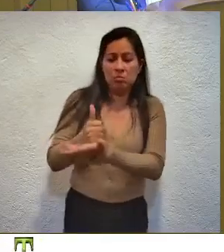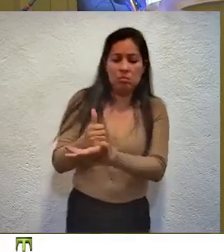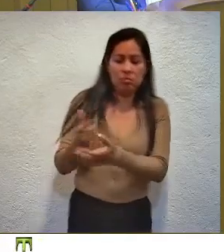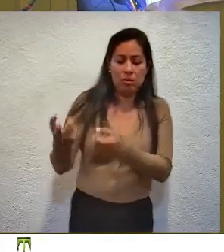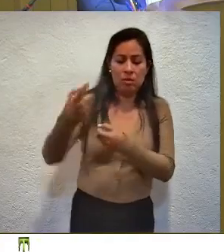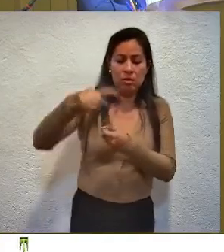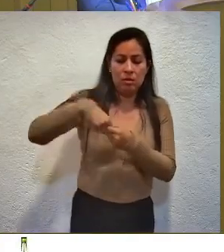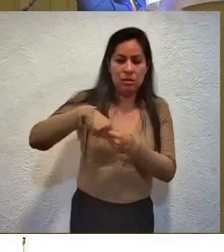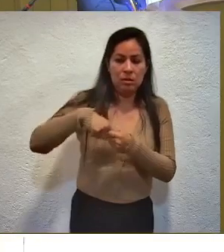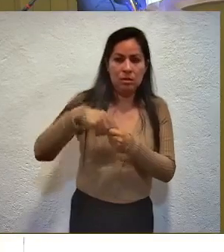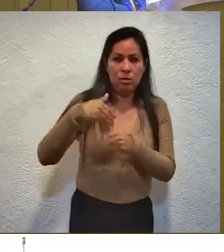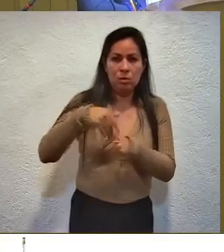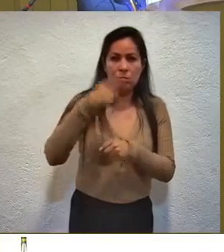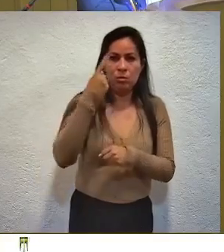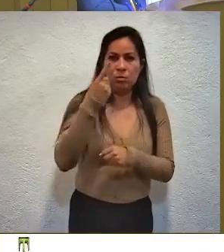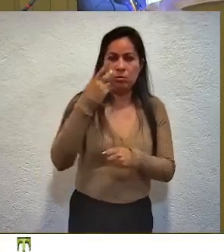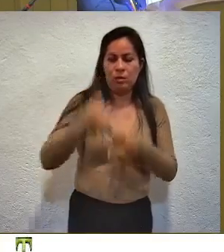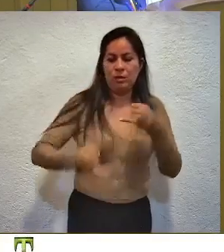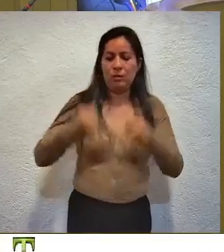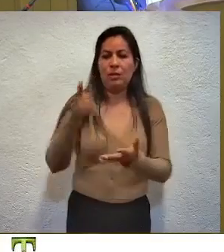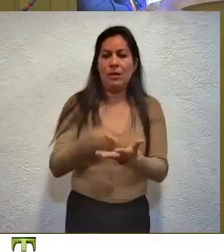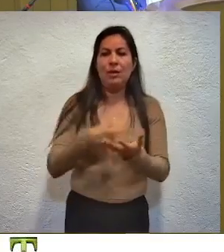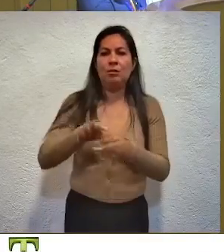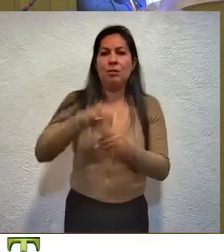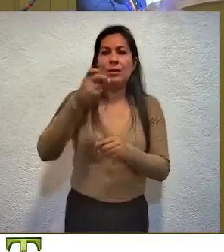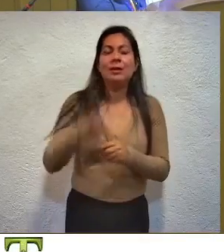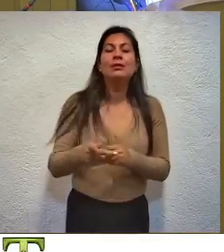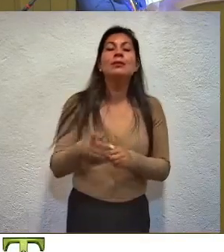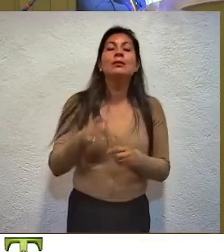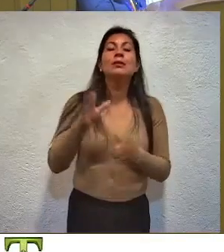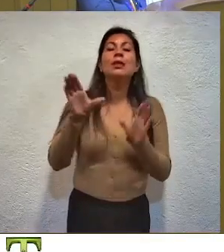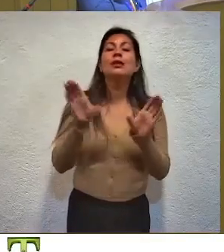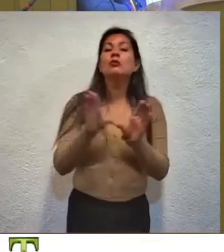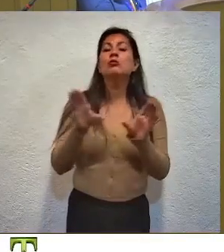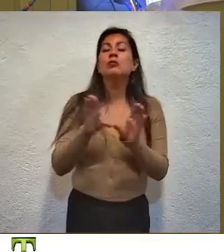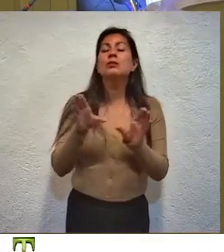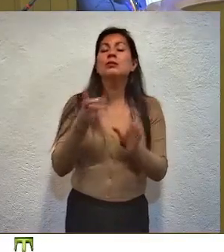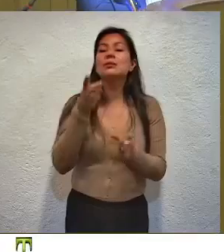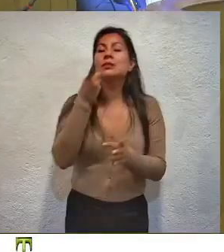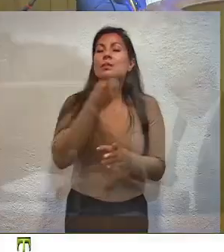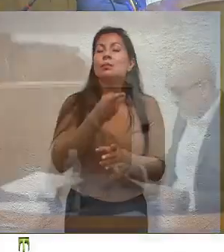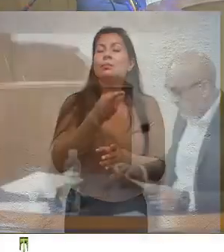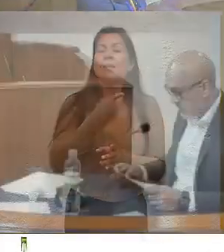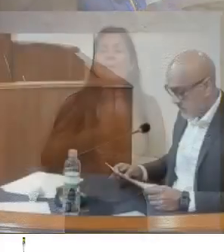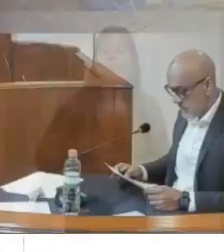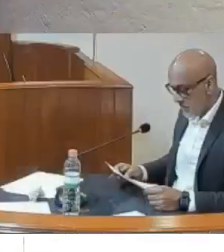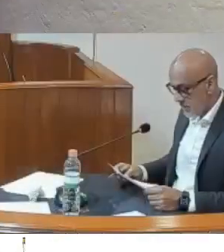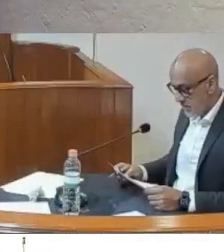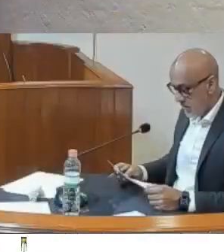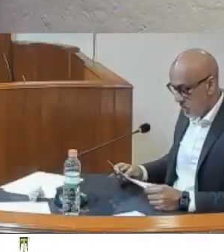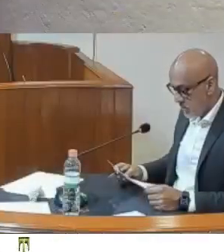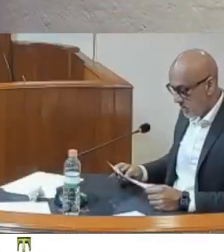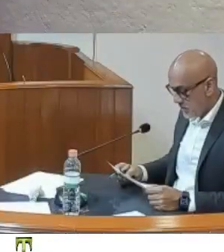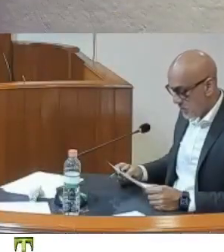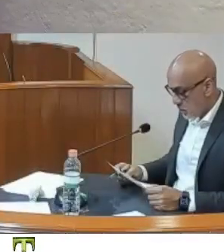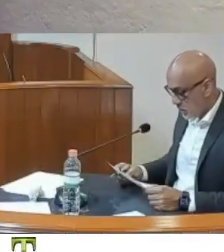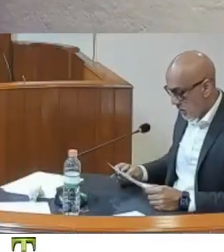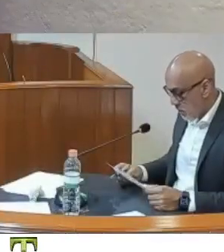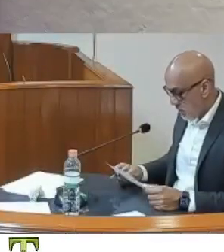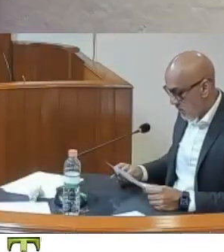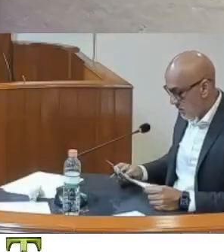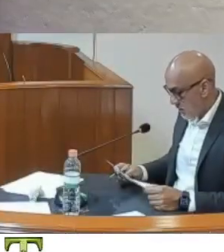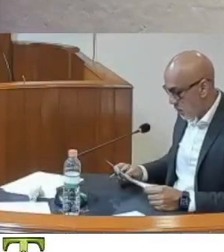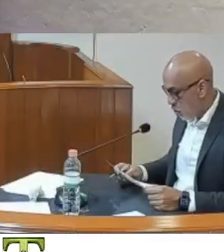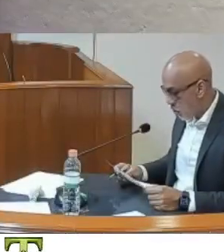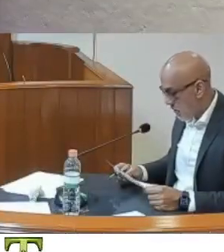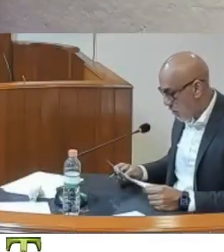la ponencia 1 de ese Tribunal Electoral. De las constancias que obran en auto se advierte que el 16 de febrero las partes